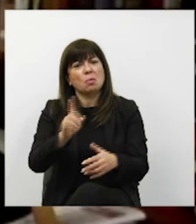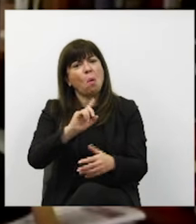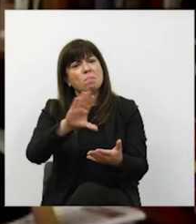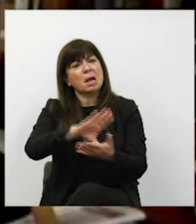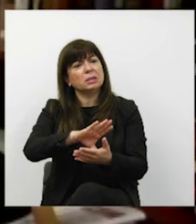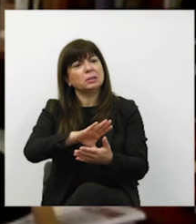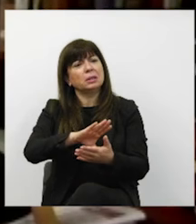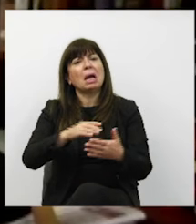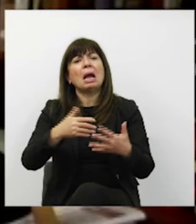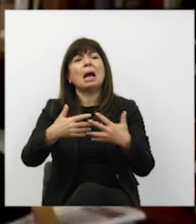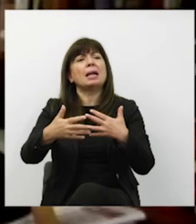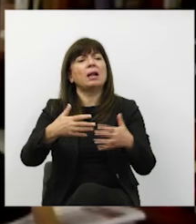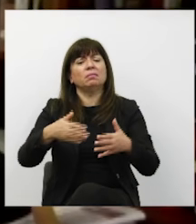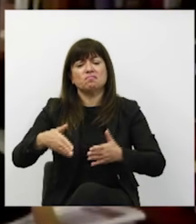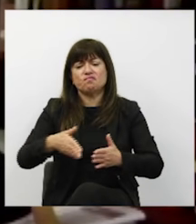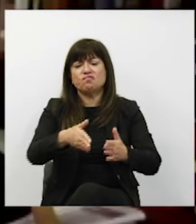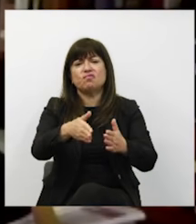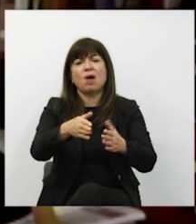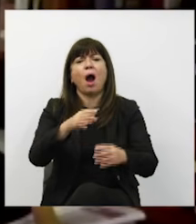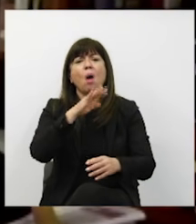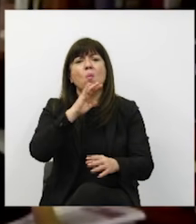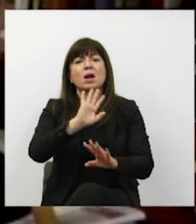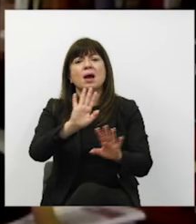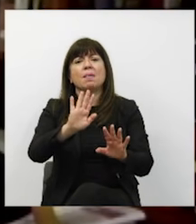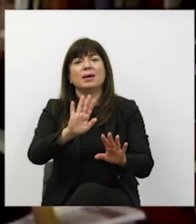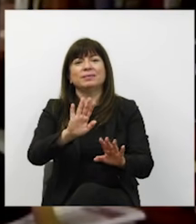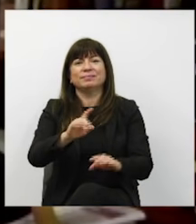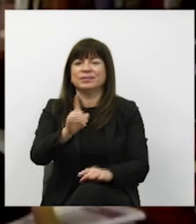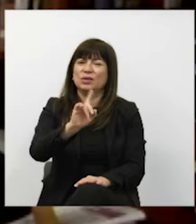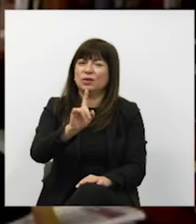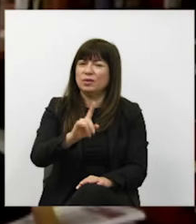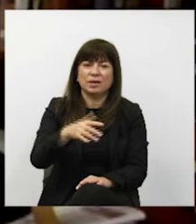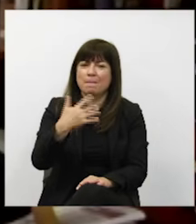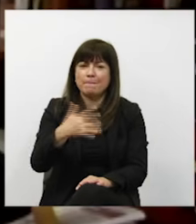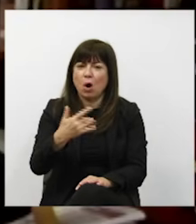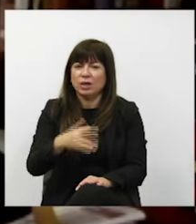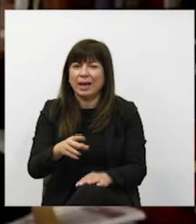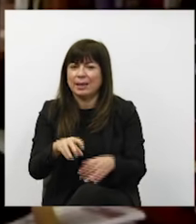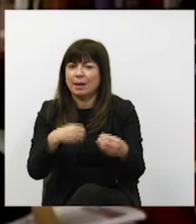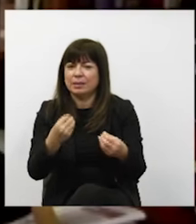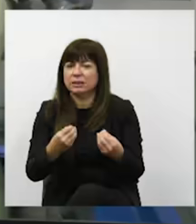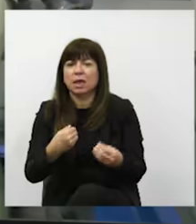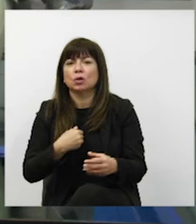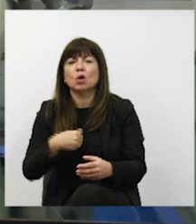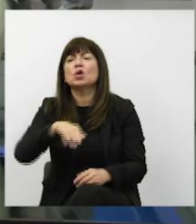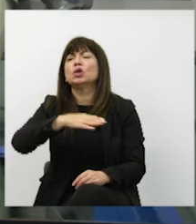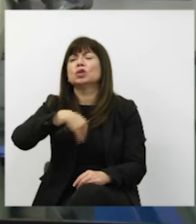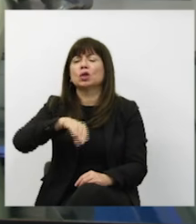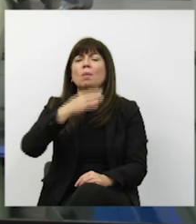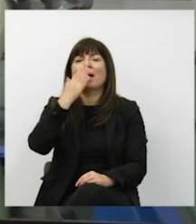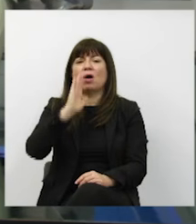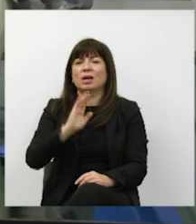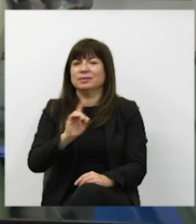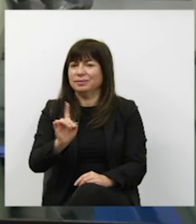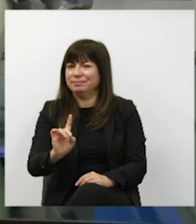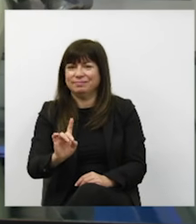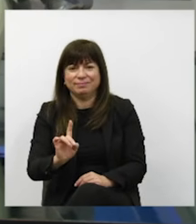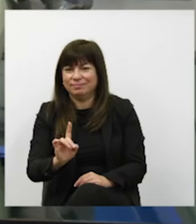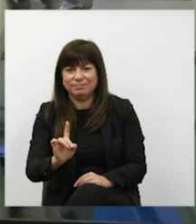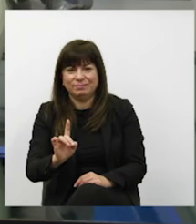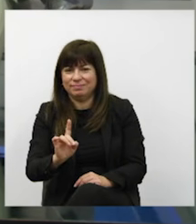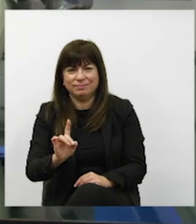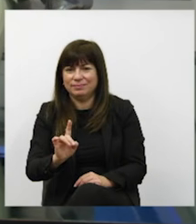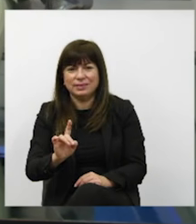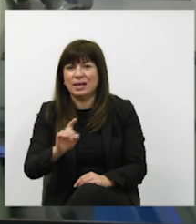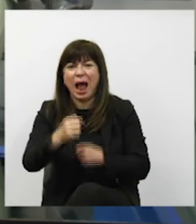canal. ¿Ya? Entonces, simplemente decir, a nosotros no nos importa lo que está pasando porque igual somos los mejores. Lo que va a pasar en los próximos años es que vamos a